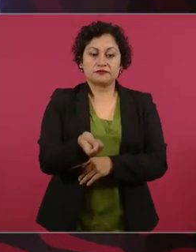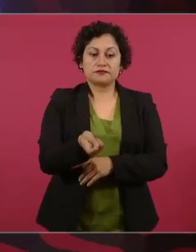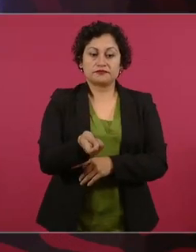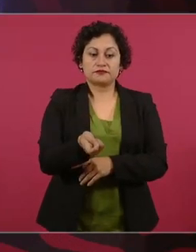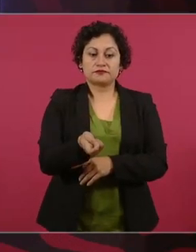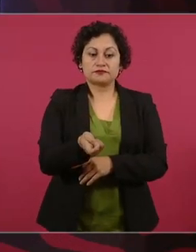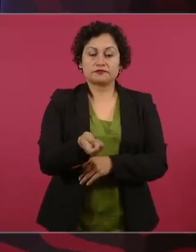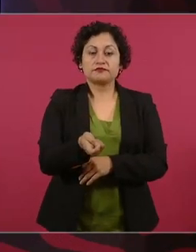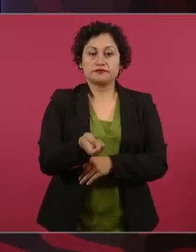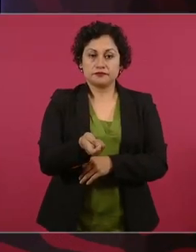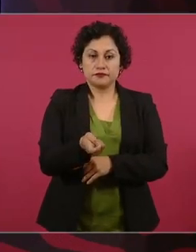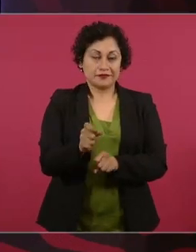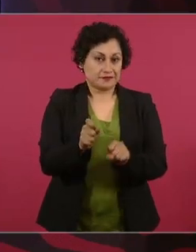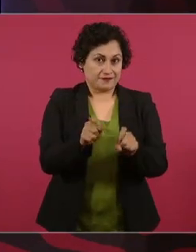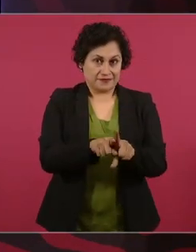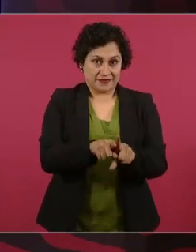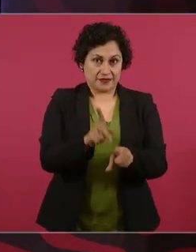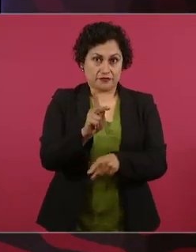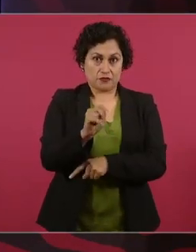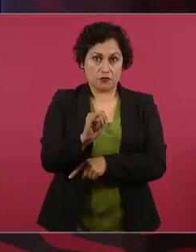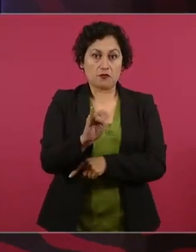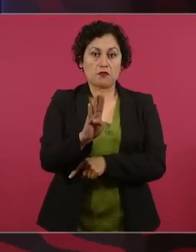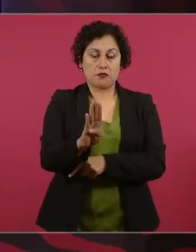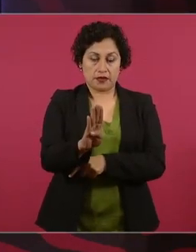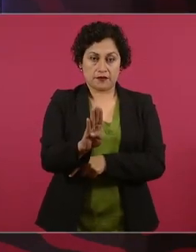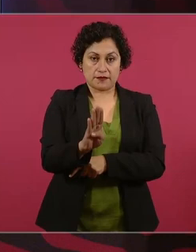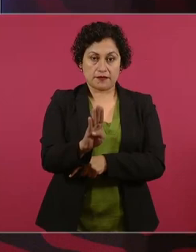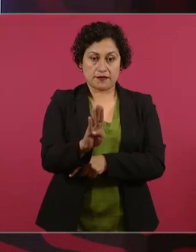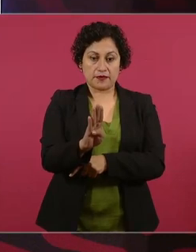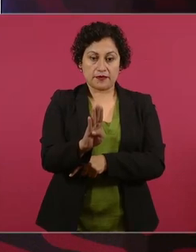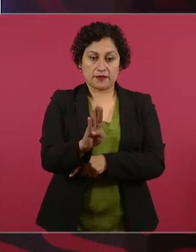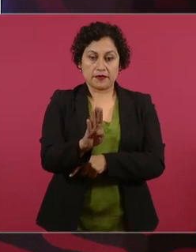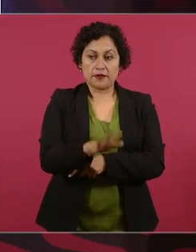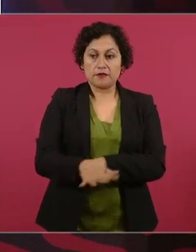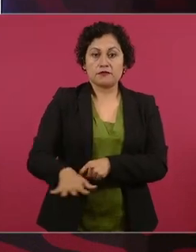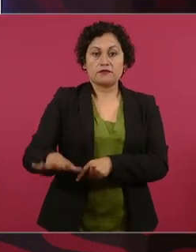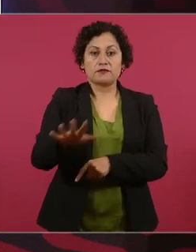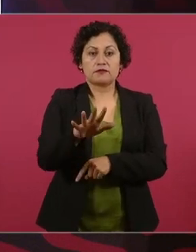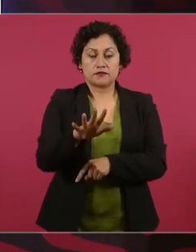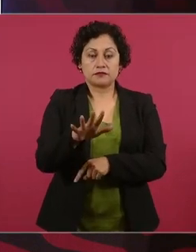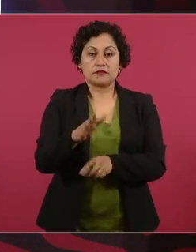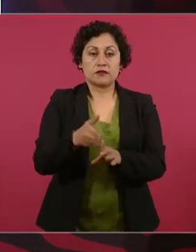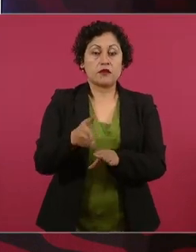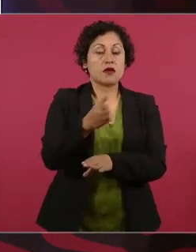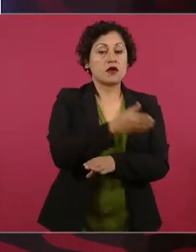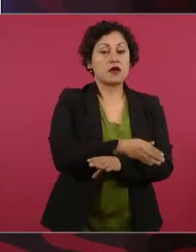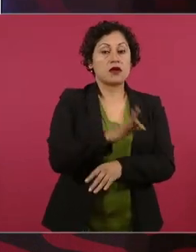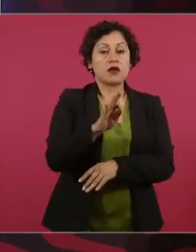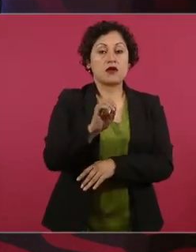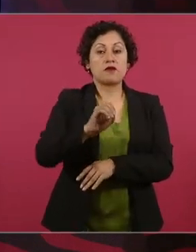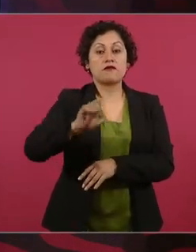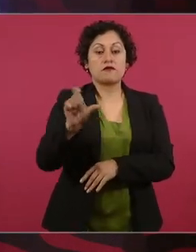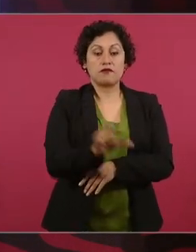del producto interno bruto, con Fox era 28.2,